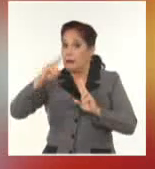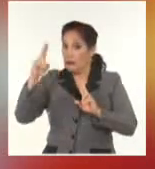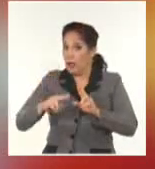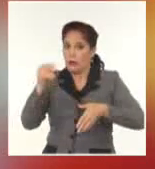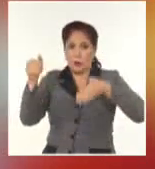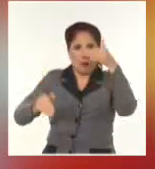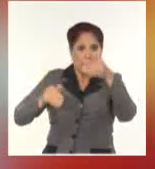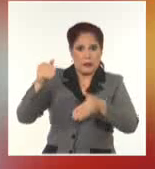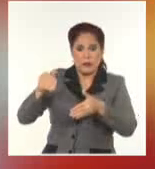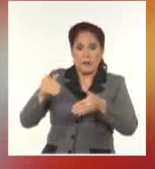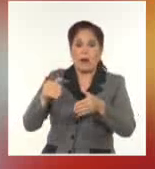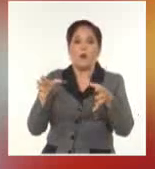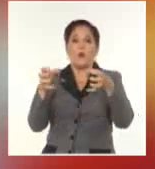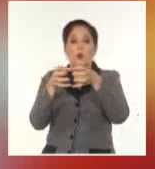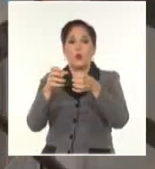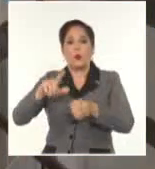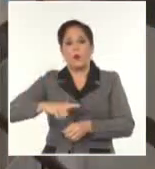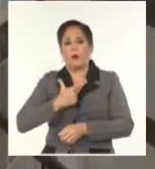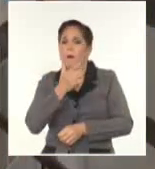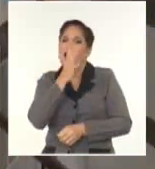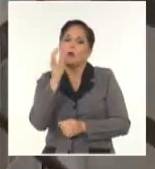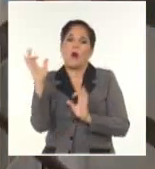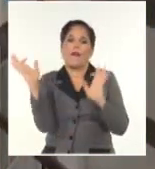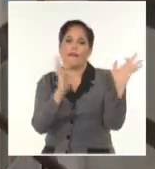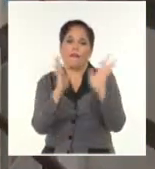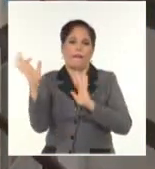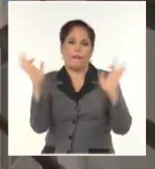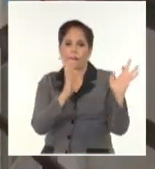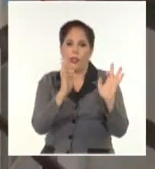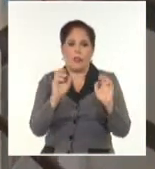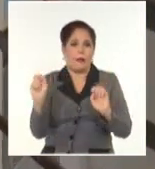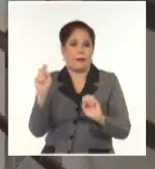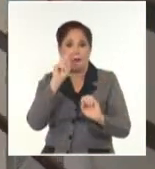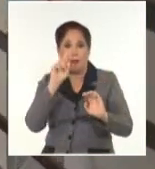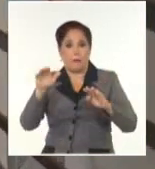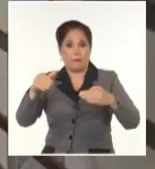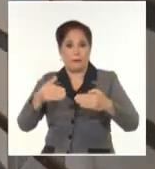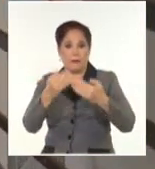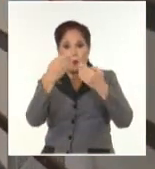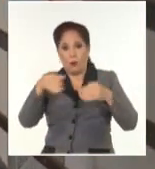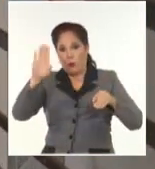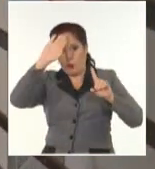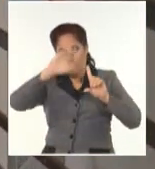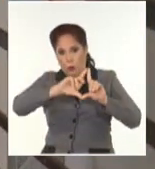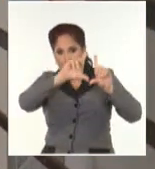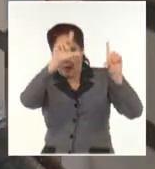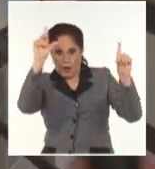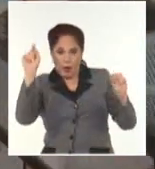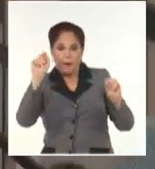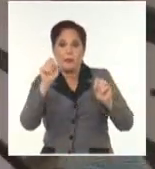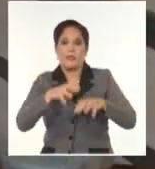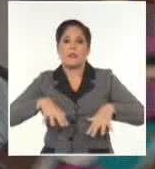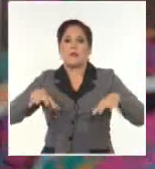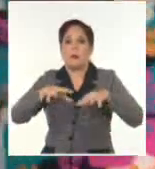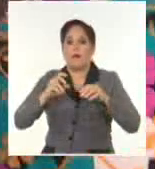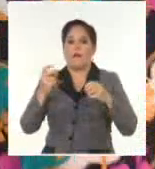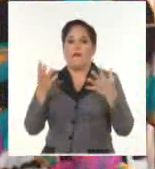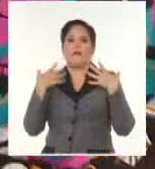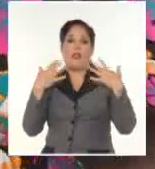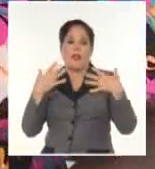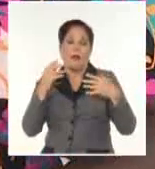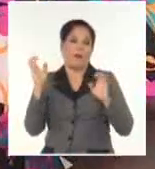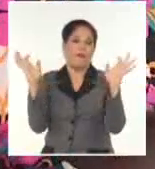asistido, y será una fiesta enorme que cerrará un día de celebraciones en todo el país en medio del verano. Una